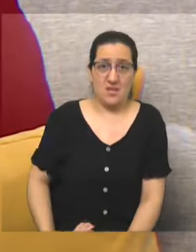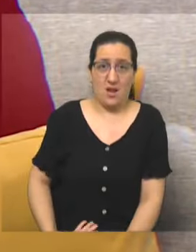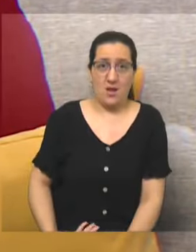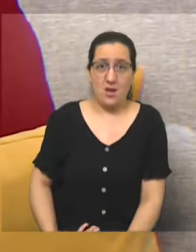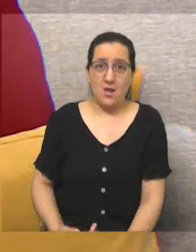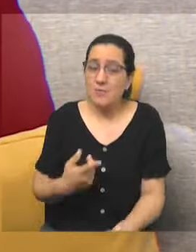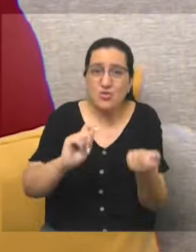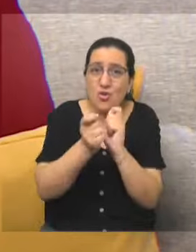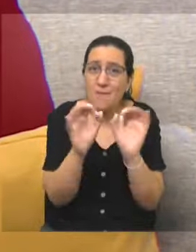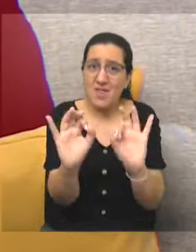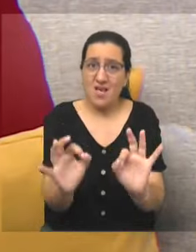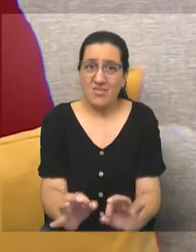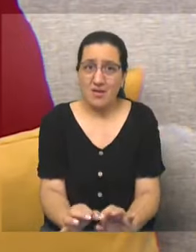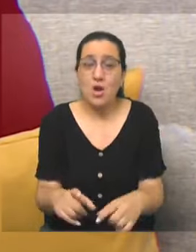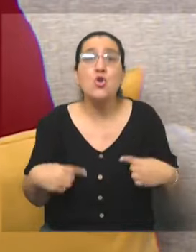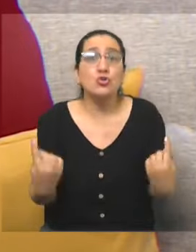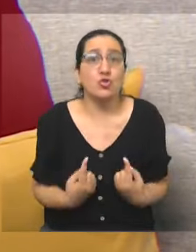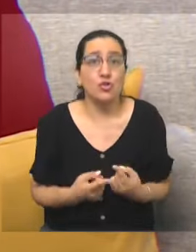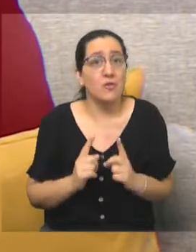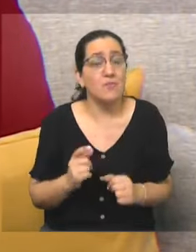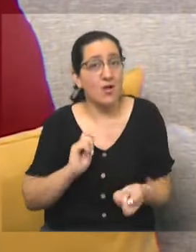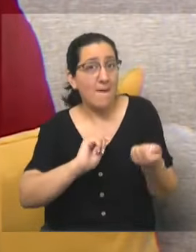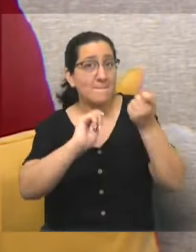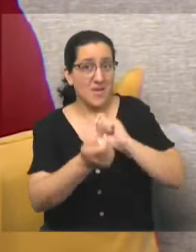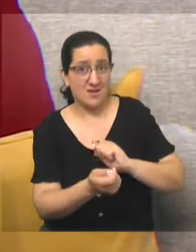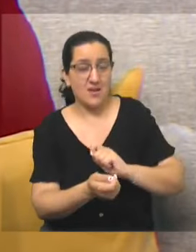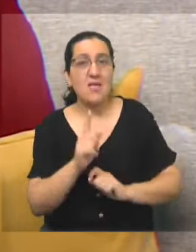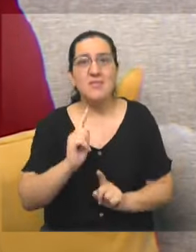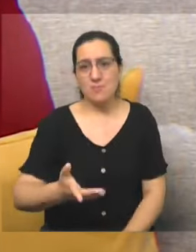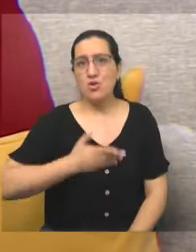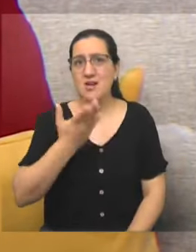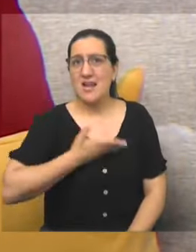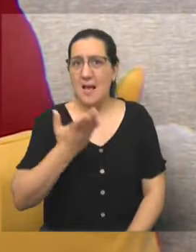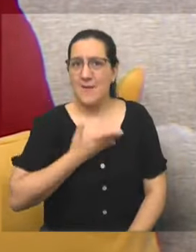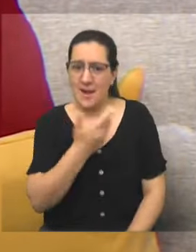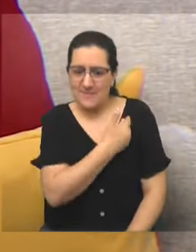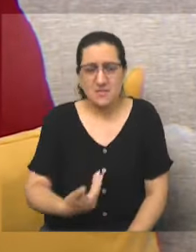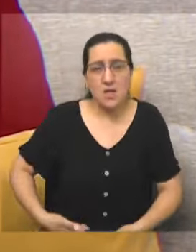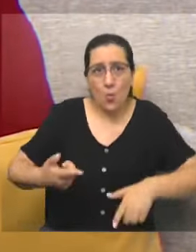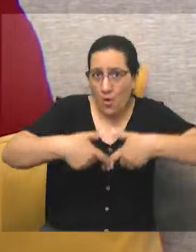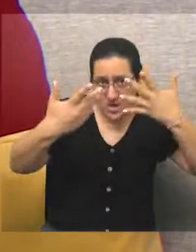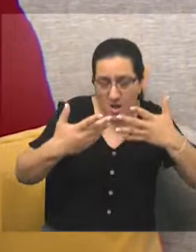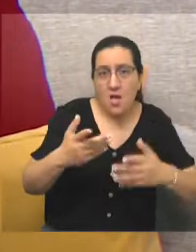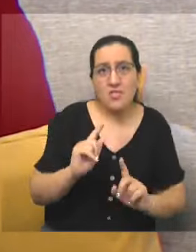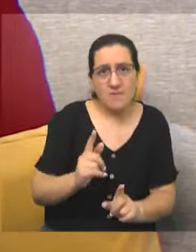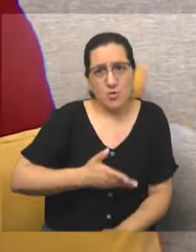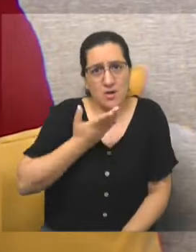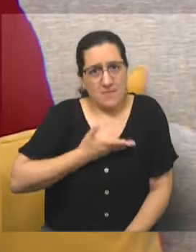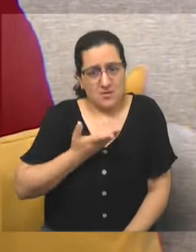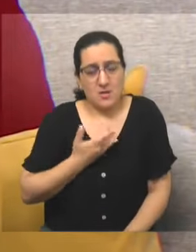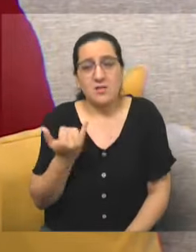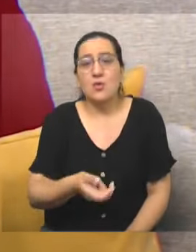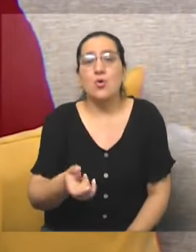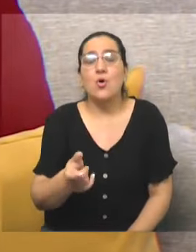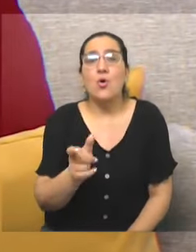eso no cambia nada. Lo que tenemos que cambiar somos nosotros. Somos nosotros que tenemos que reclamar al presidente que sea que el Estado, tengo dos palabritas que